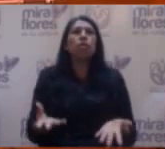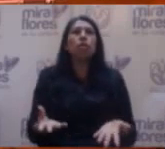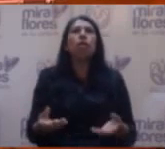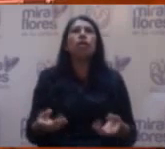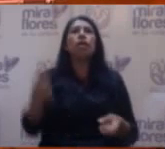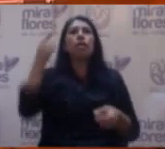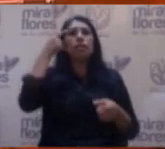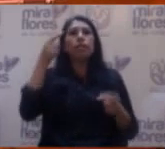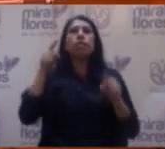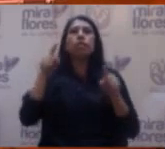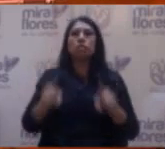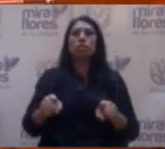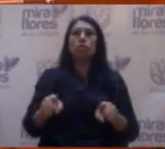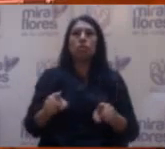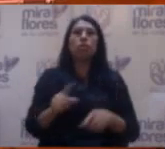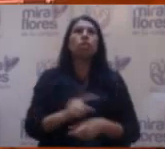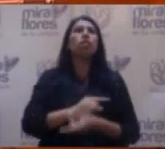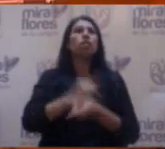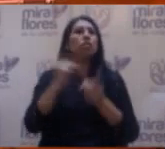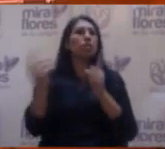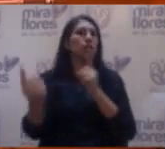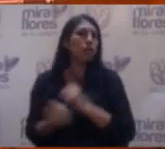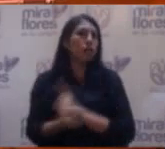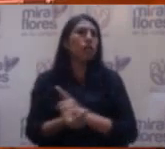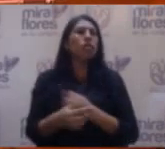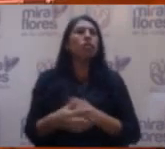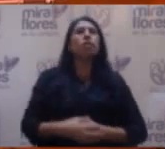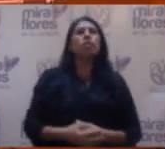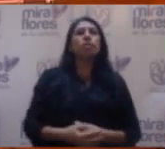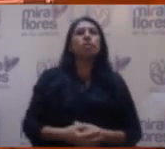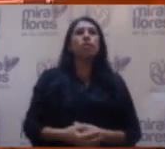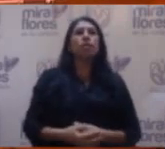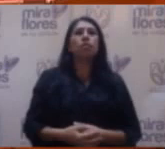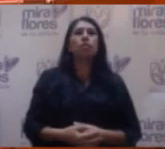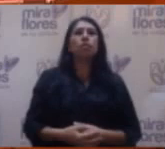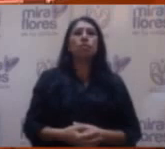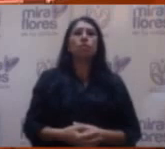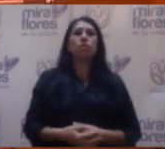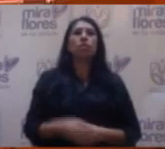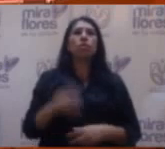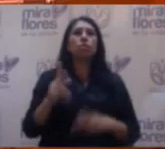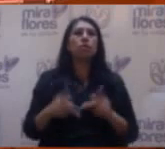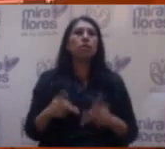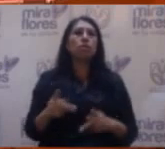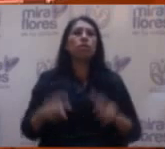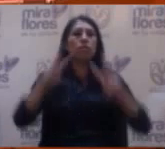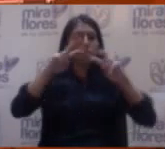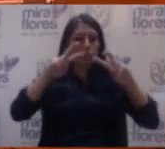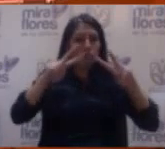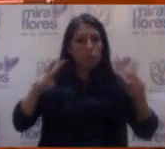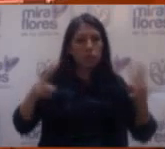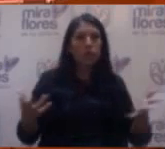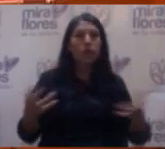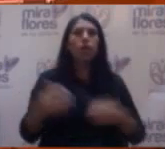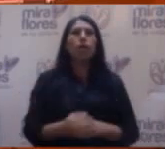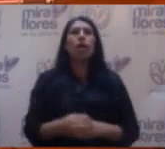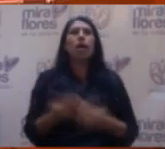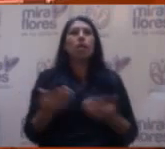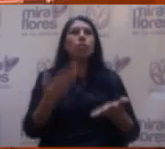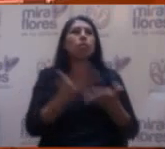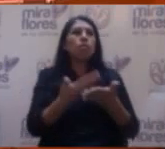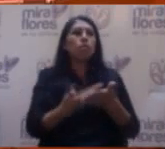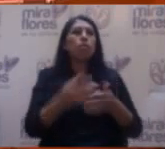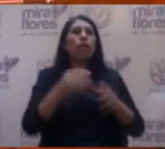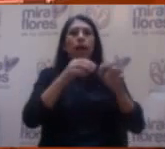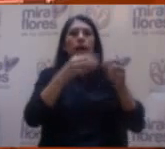generando transformaciones que, según los investigadores, han podido ver en cifras reales se